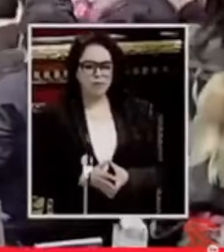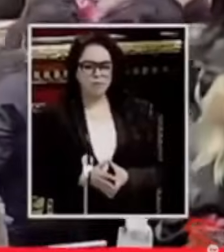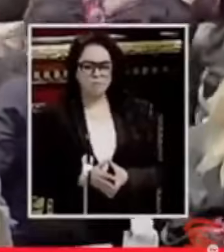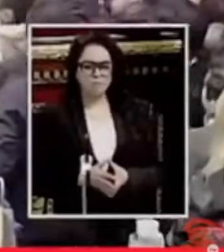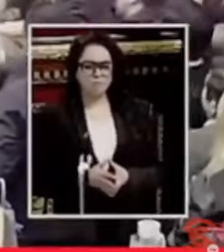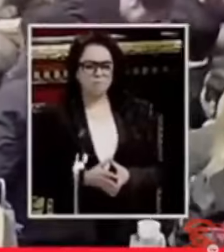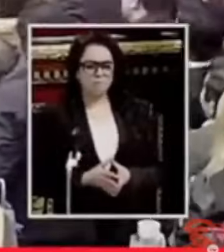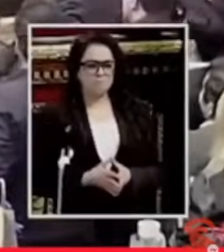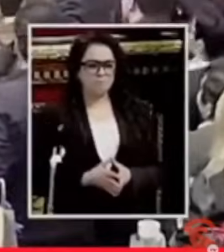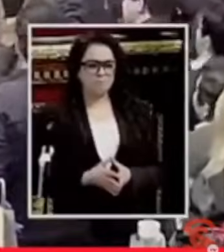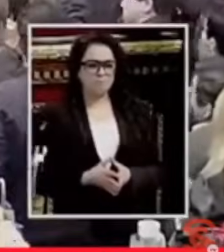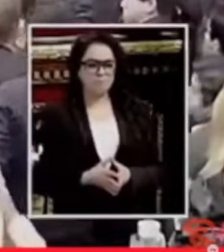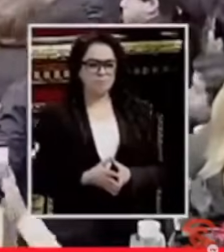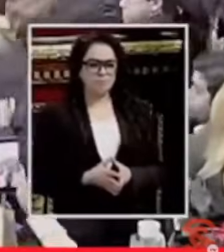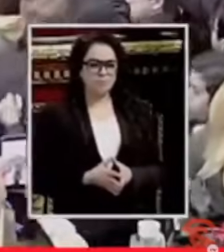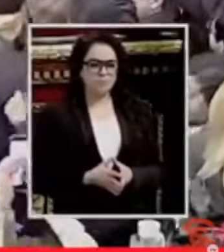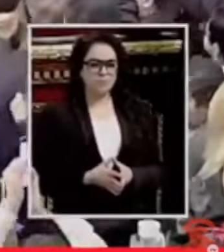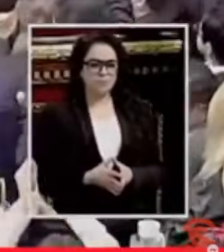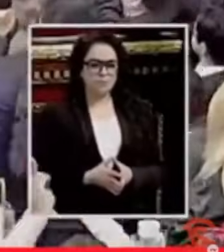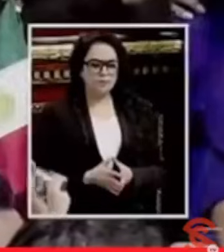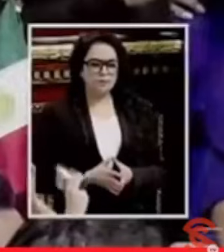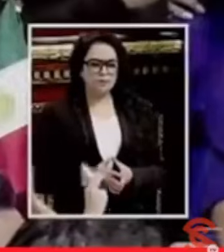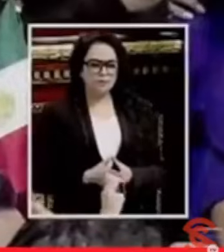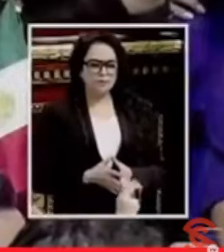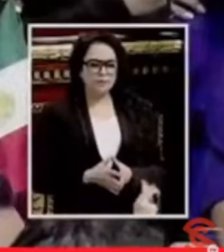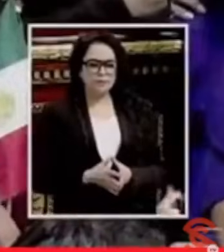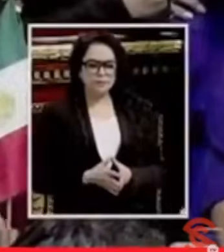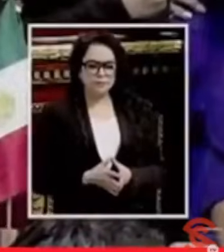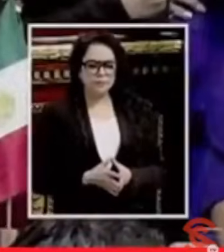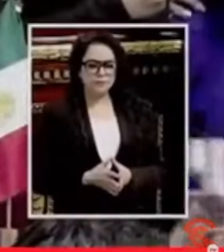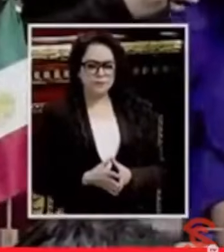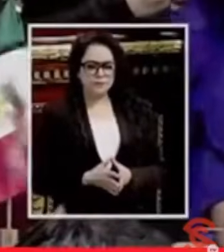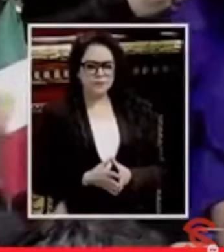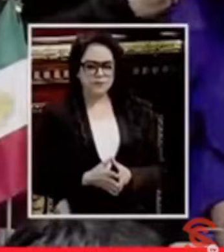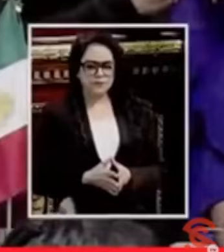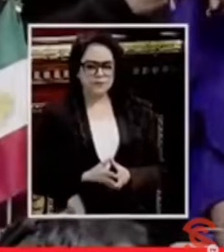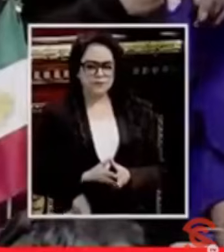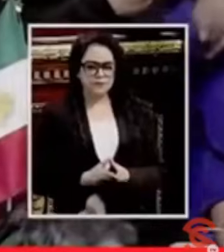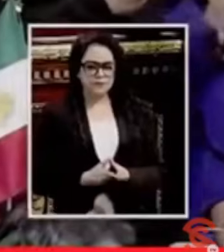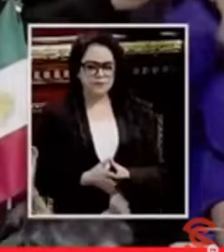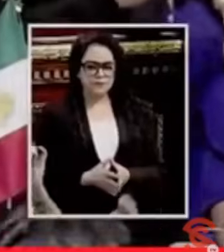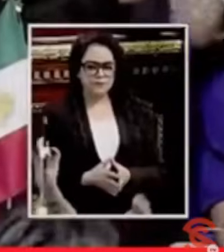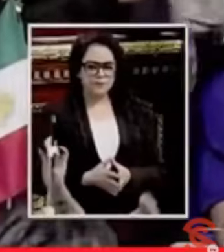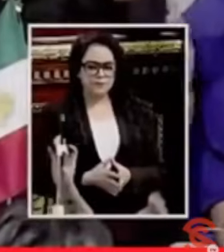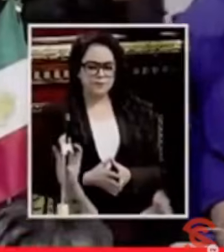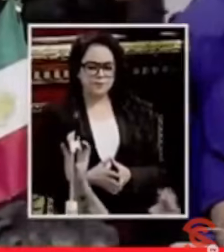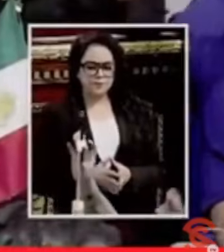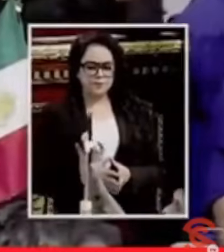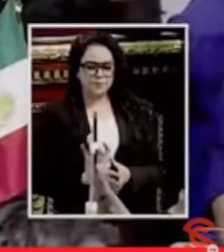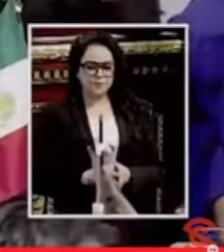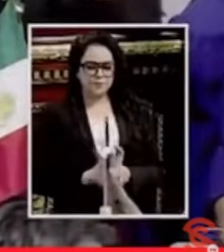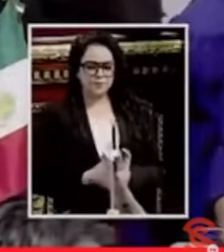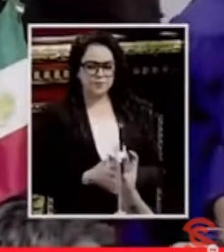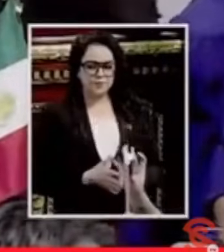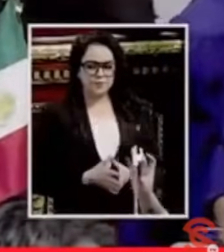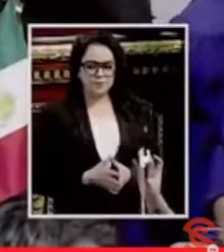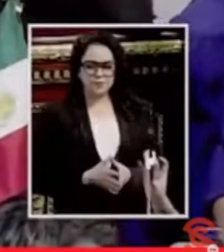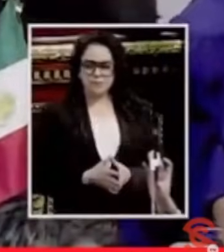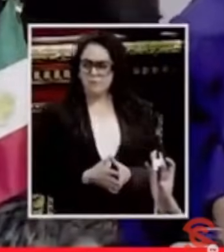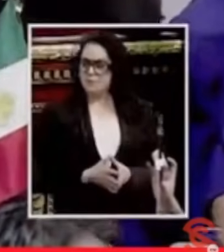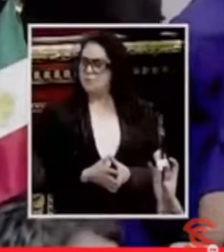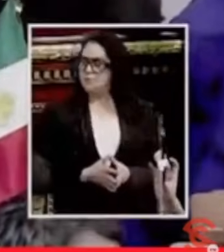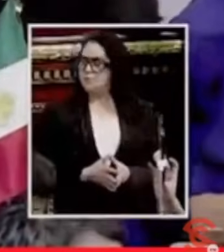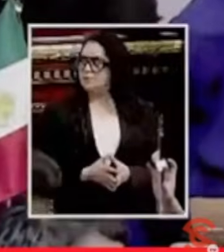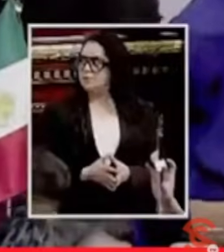así nació, Diputada, así ha crecido. ¿por qué estaban Sí, tan enojados en la oposición? Eh, pues porque